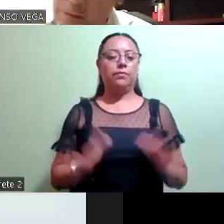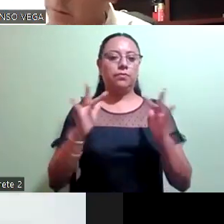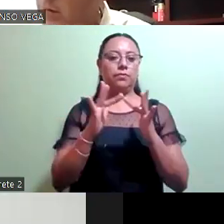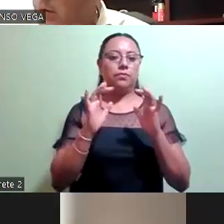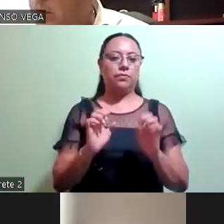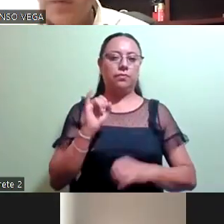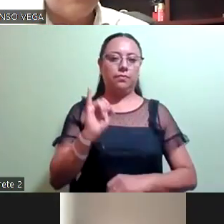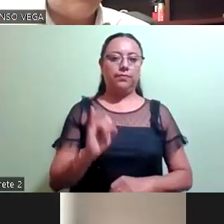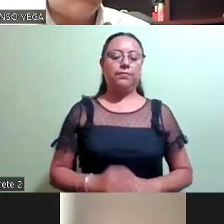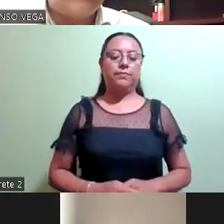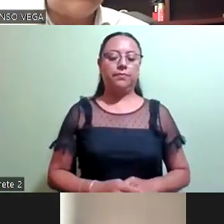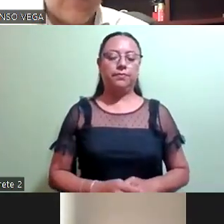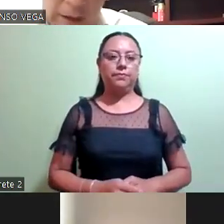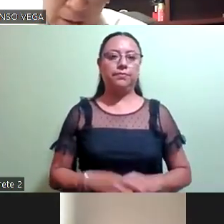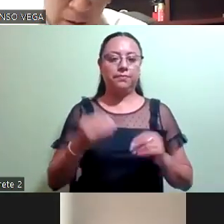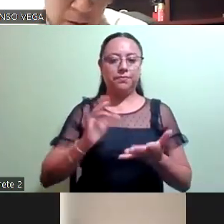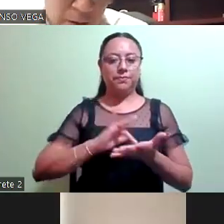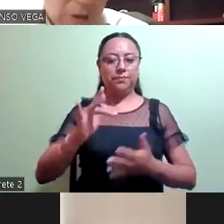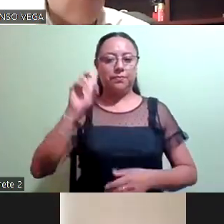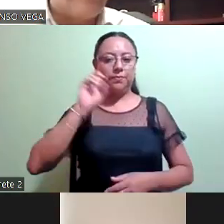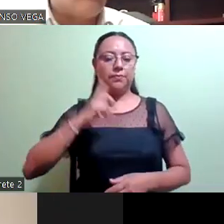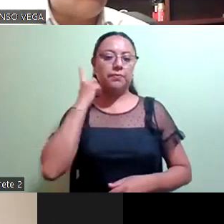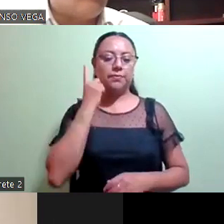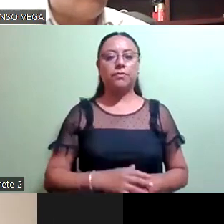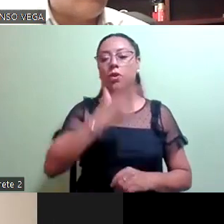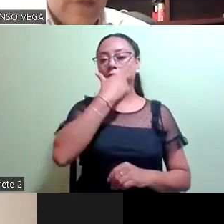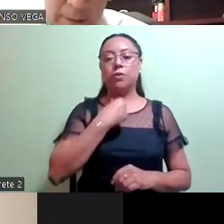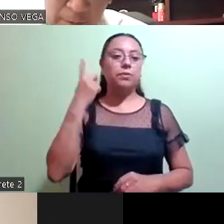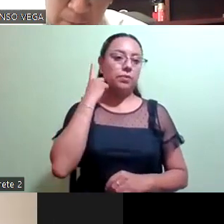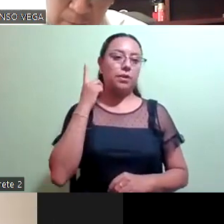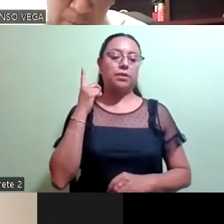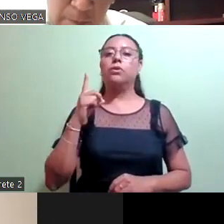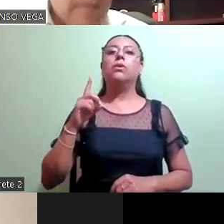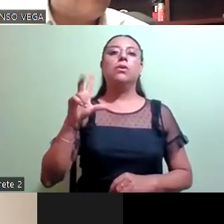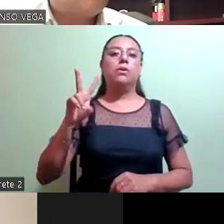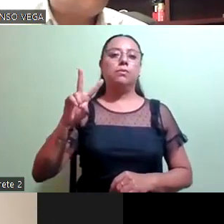Fernández, presente. Muchas gracias, diputada. Diputado Víctor Hugo Lobo Román.